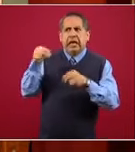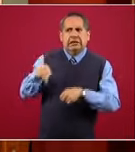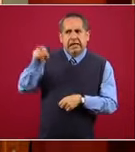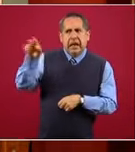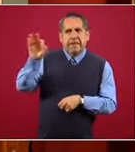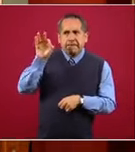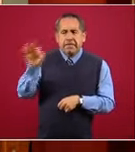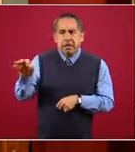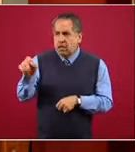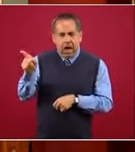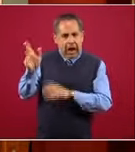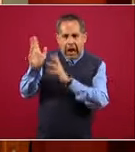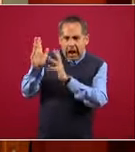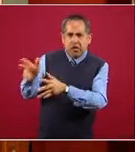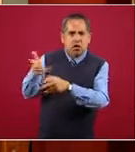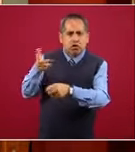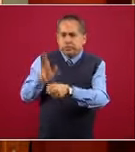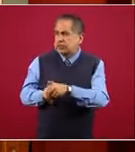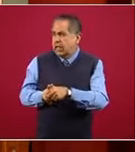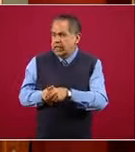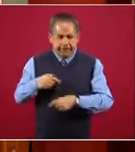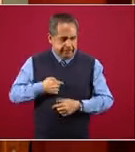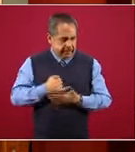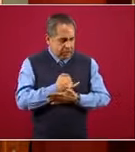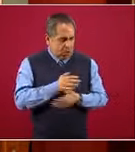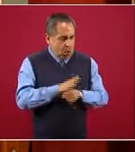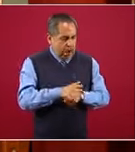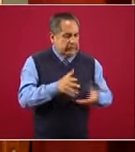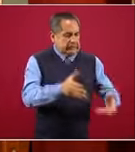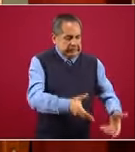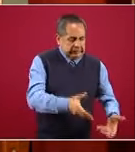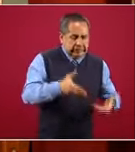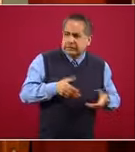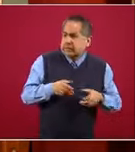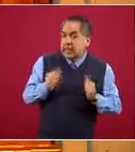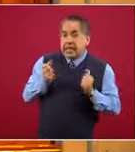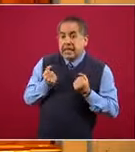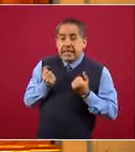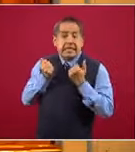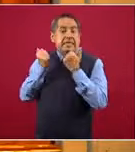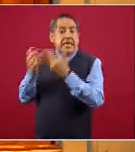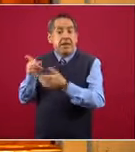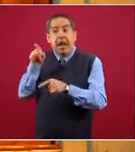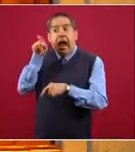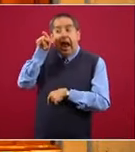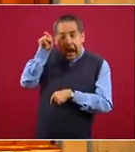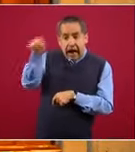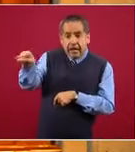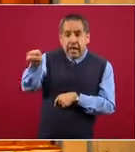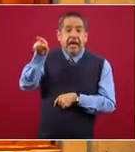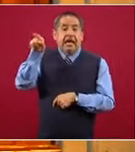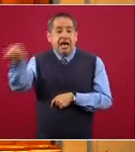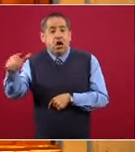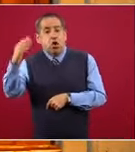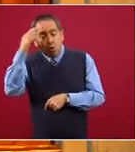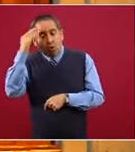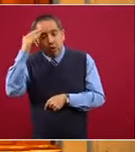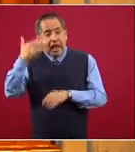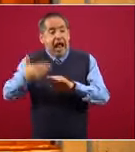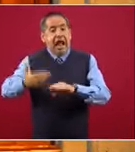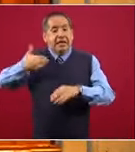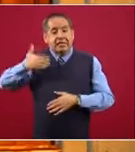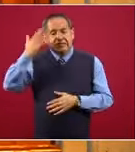es decir, fijos, hospitales, y que además el médico que está dentro de esta unidad hospitalaria conozca, sepa,